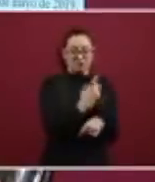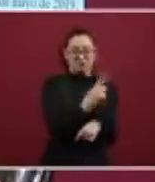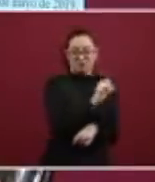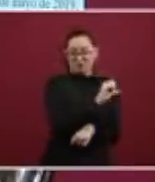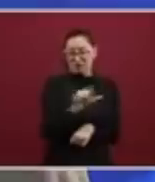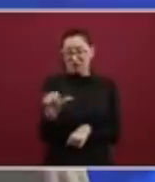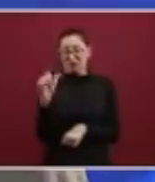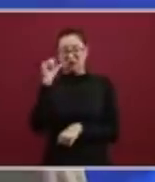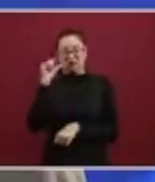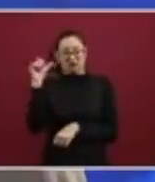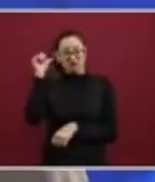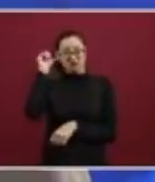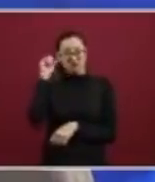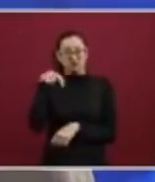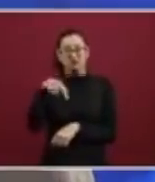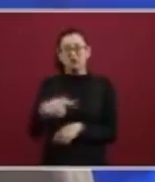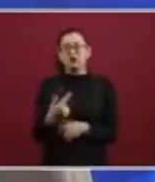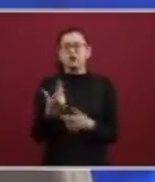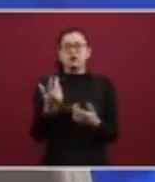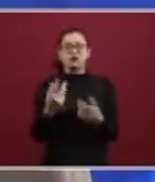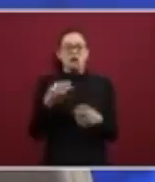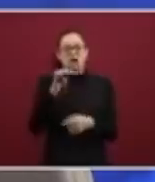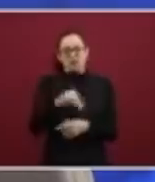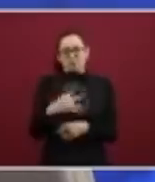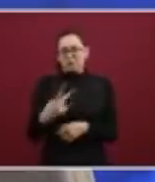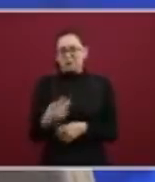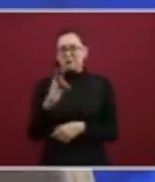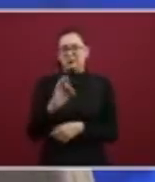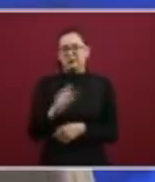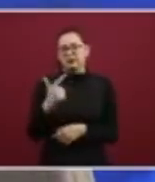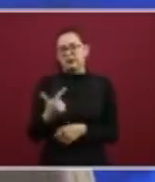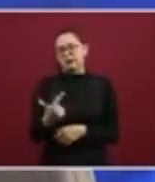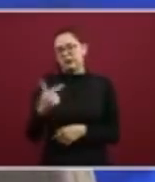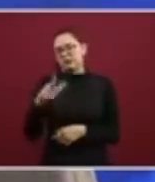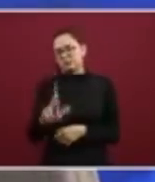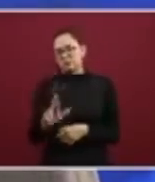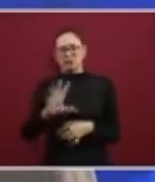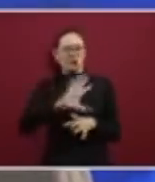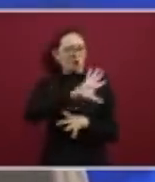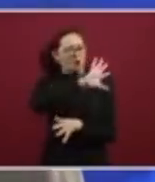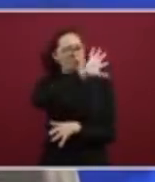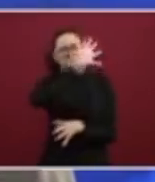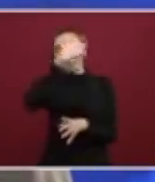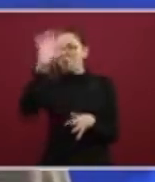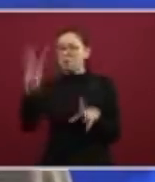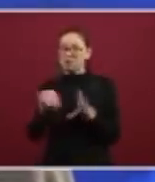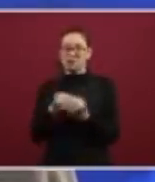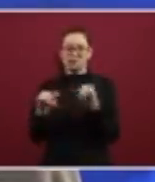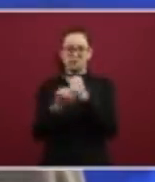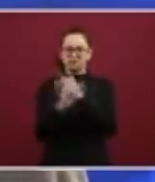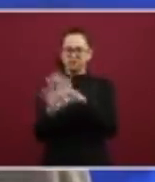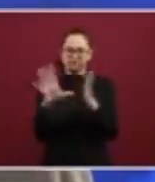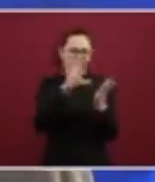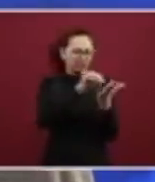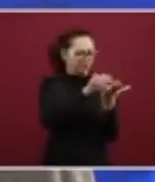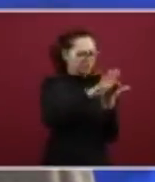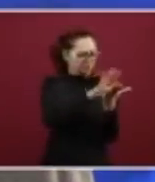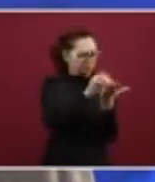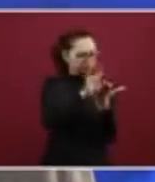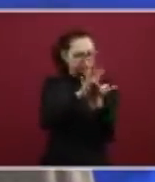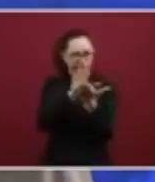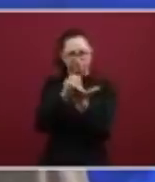Fiscalía General, las Fiscalías de los Estados. Estamos buscando integrar las carpetas de investigación y, de manera muy particular, yo quiero